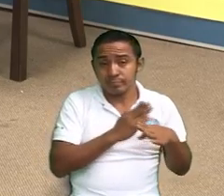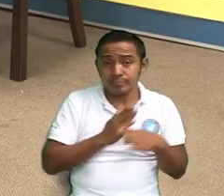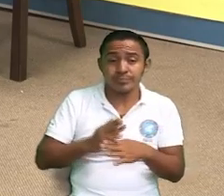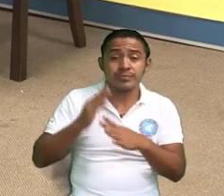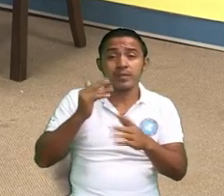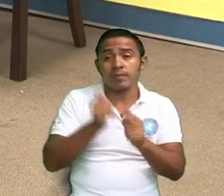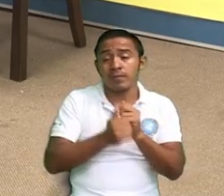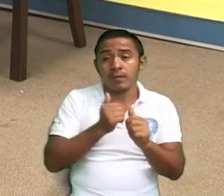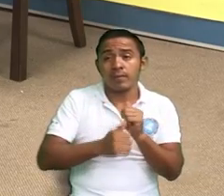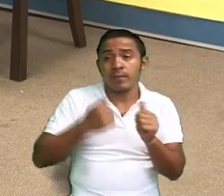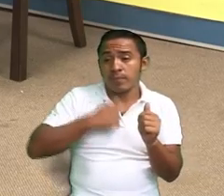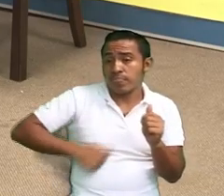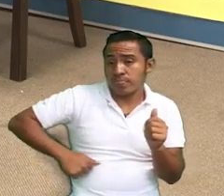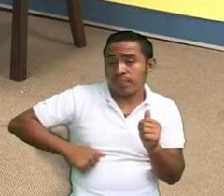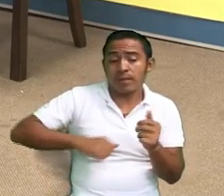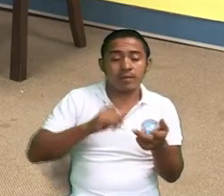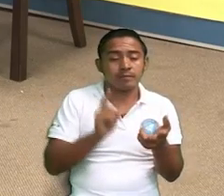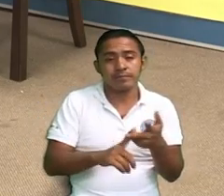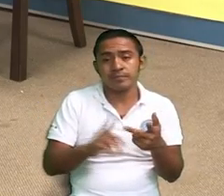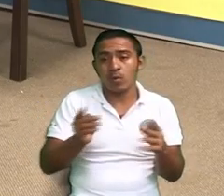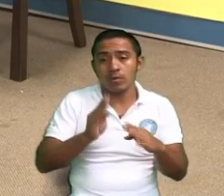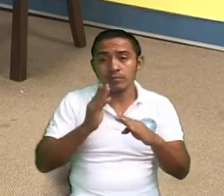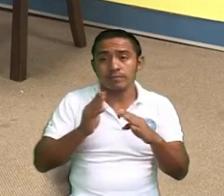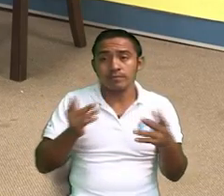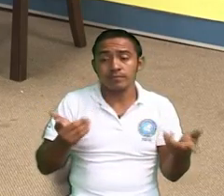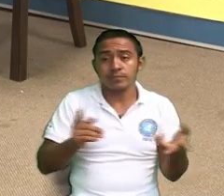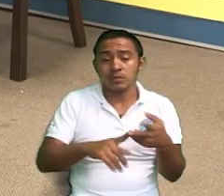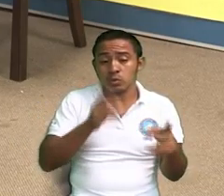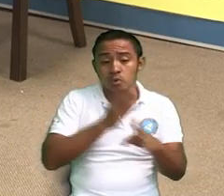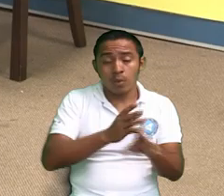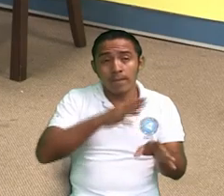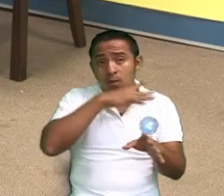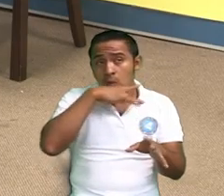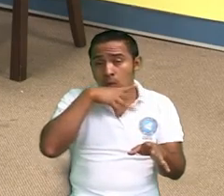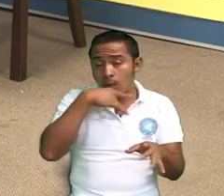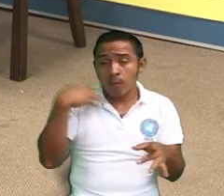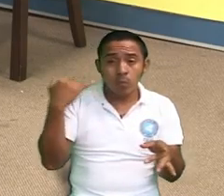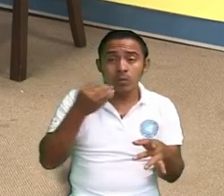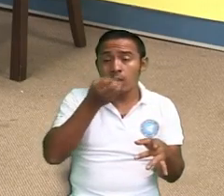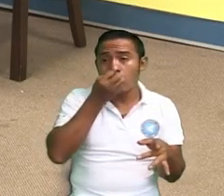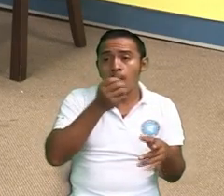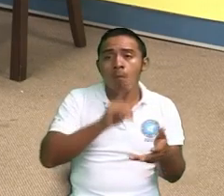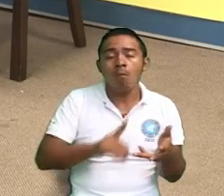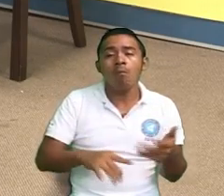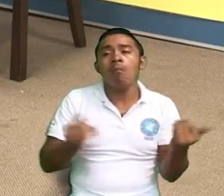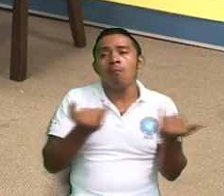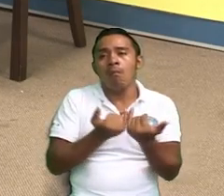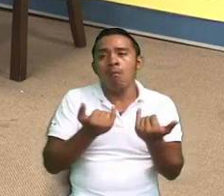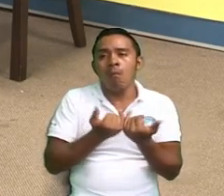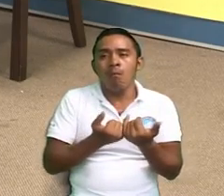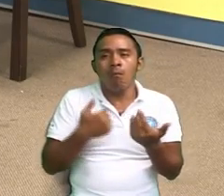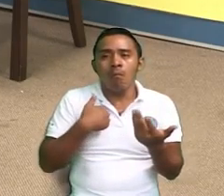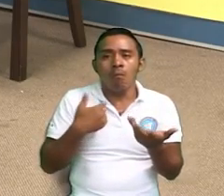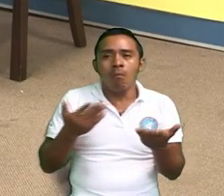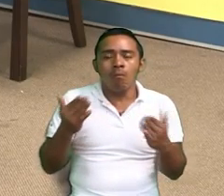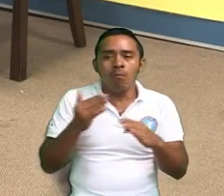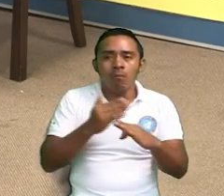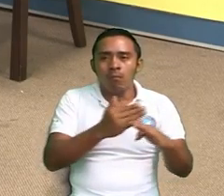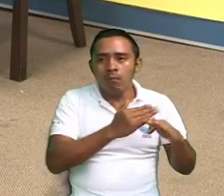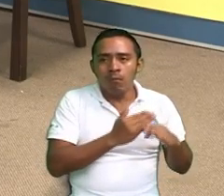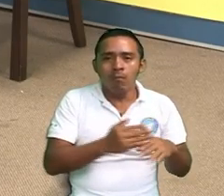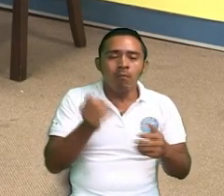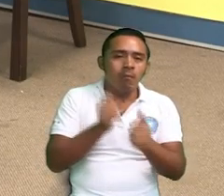enfermedades diarreicas y también prevenimos enfermedades por alimentos contaminados, intoxicación alimenticia, también nosotros prevenimos brotes de